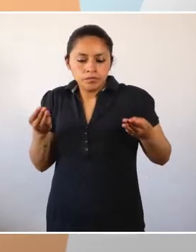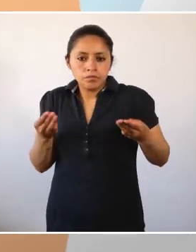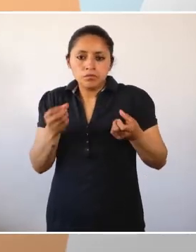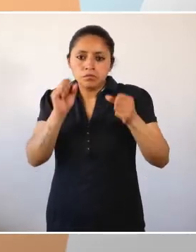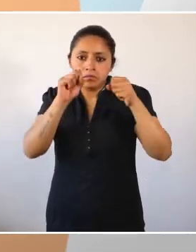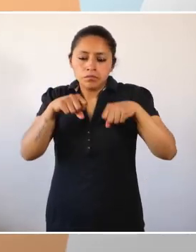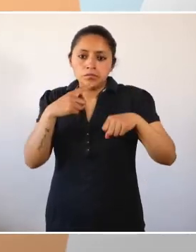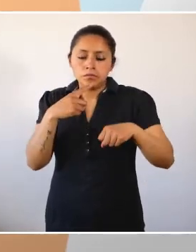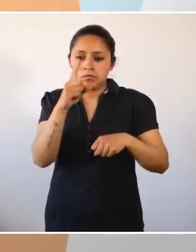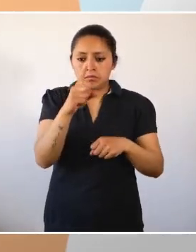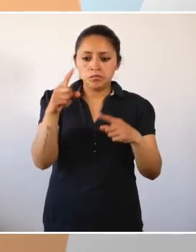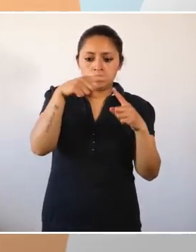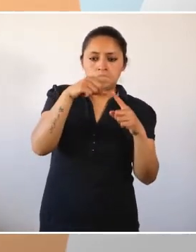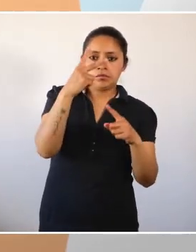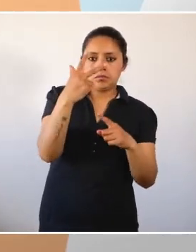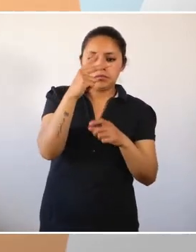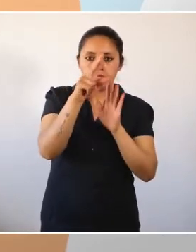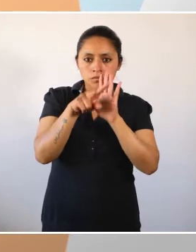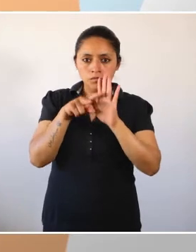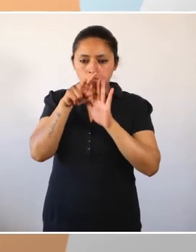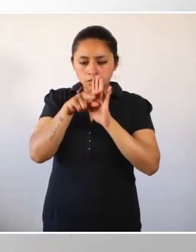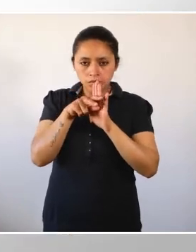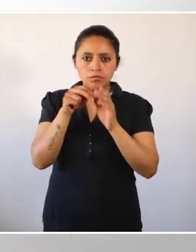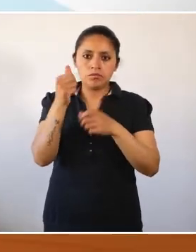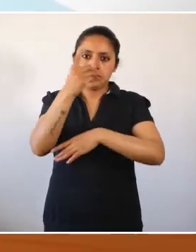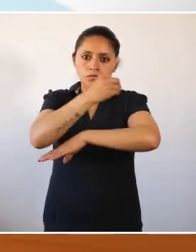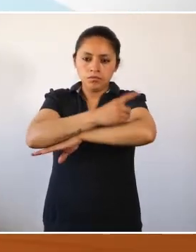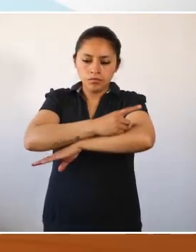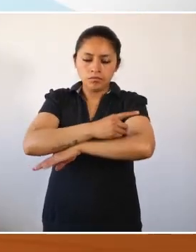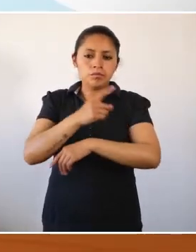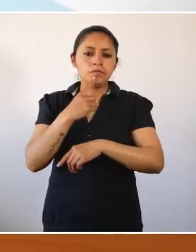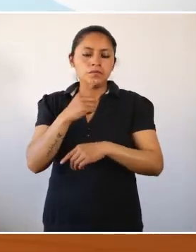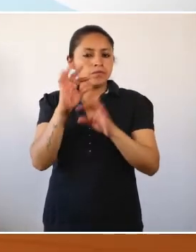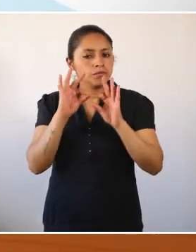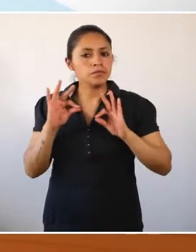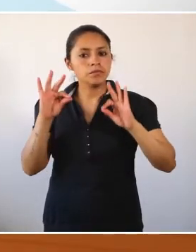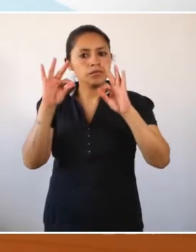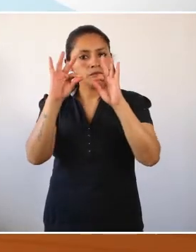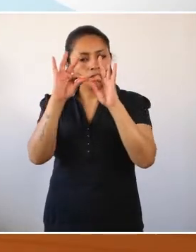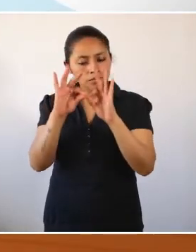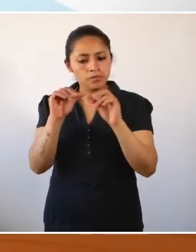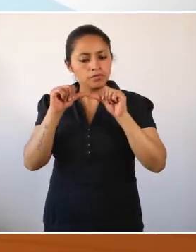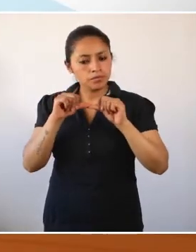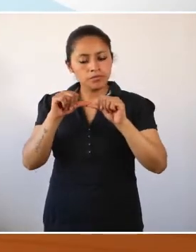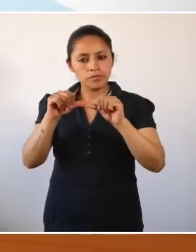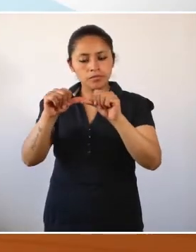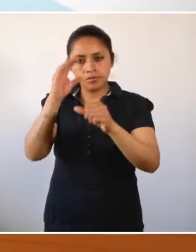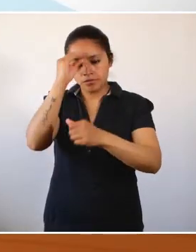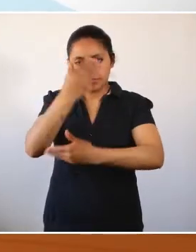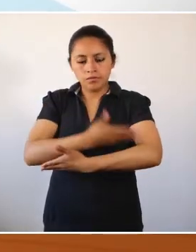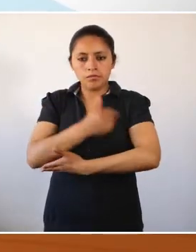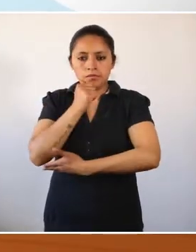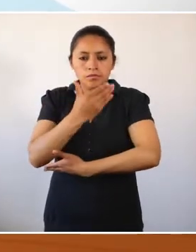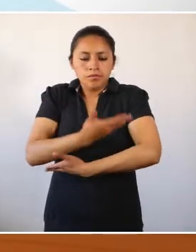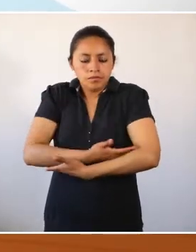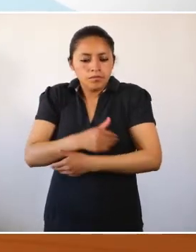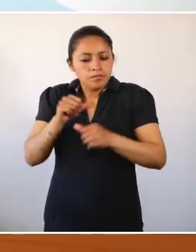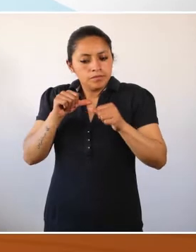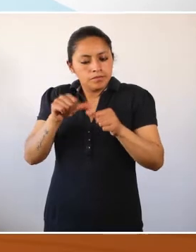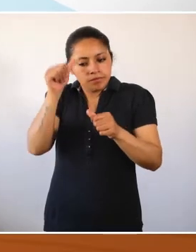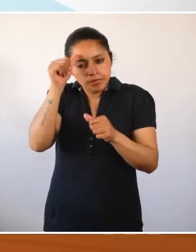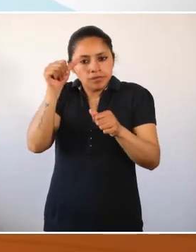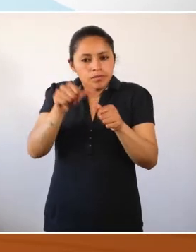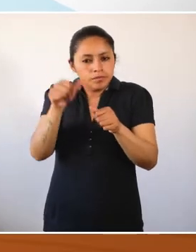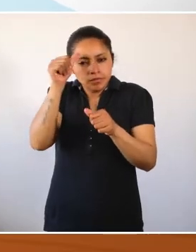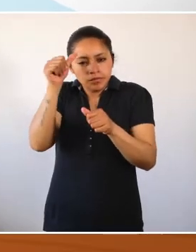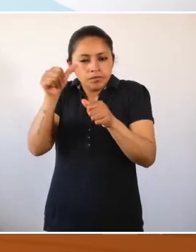materias, que será de una a tres horas al día. Es importante aprovechar estos momentos para que nuestras hijas e hijos puedan